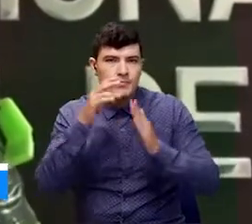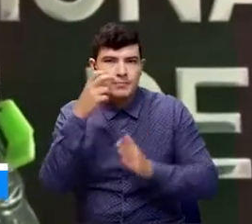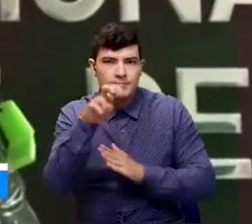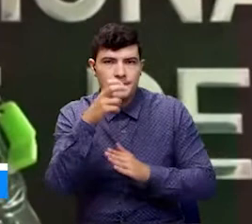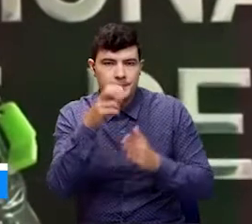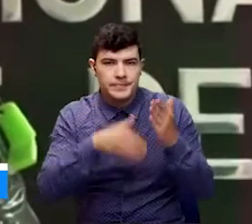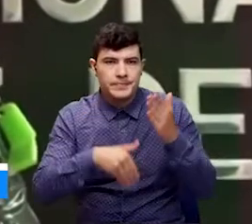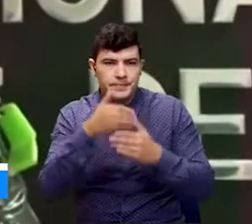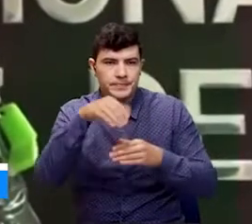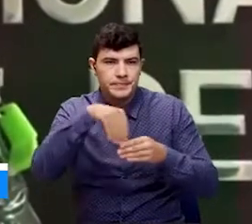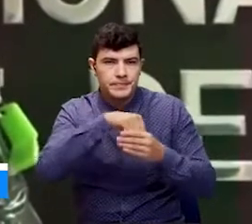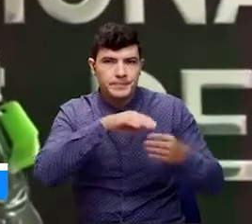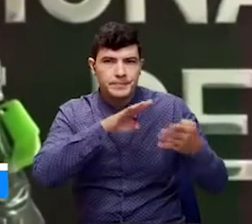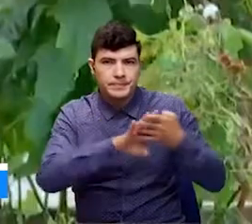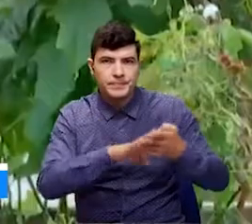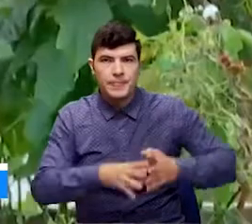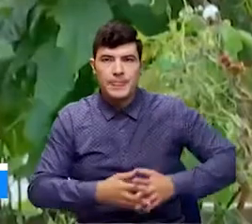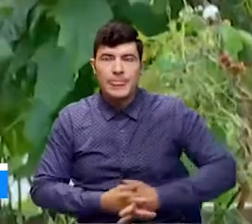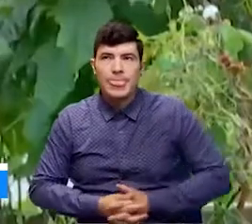tomó de aseguramiento.